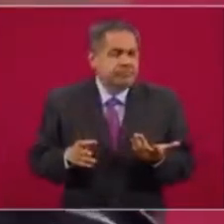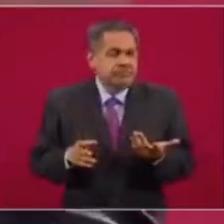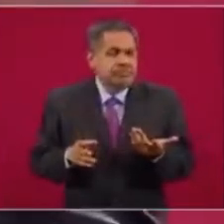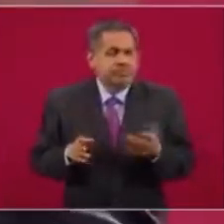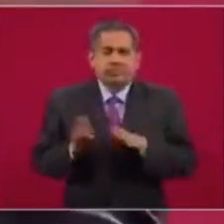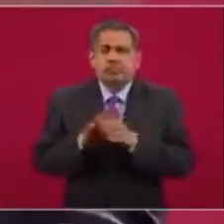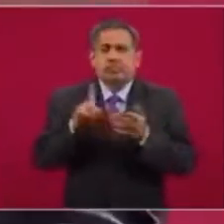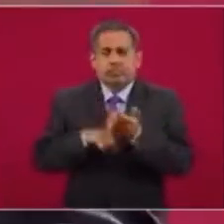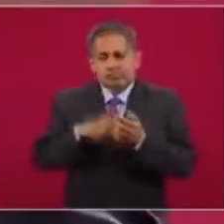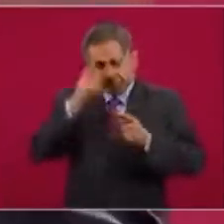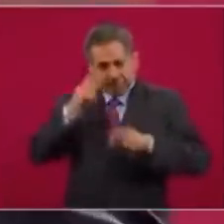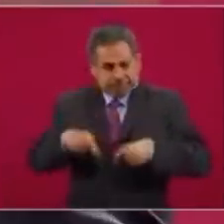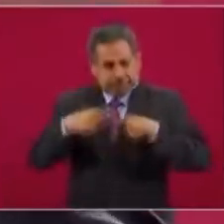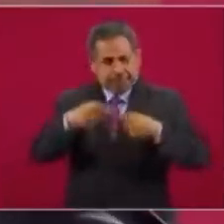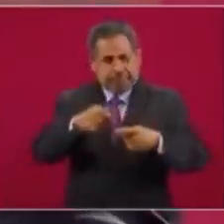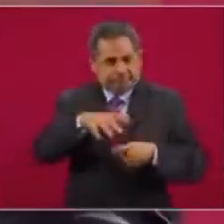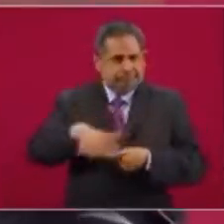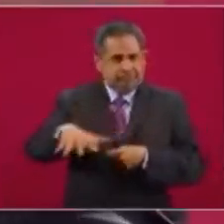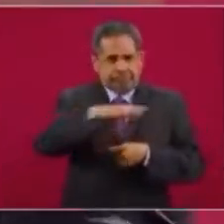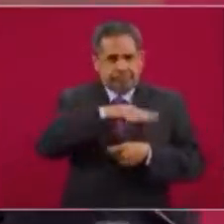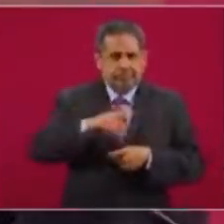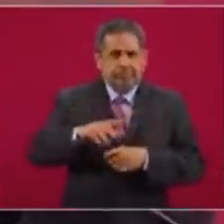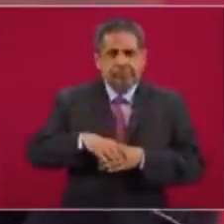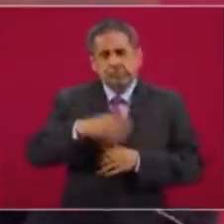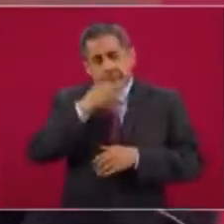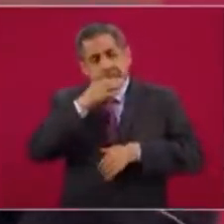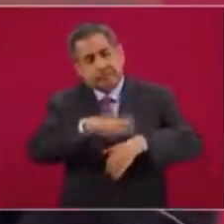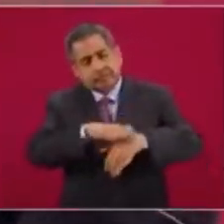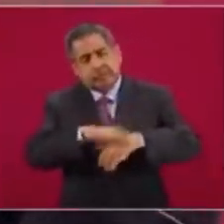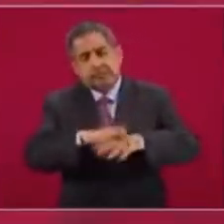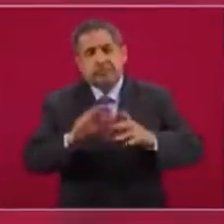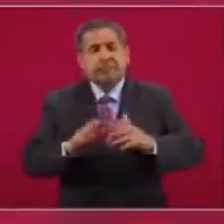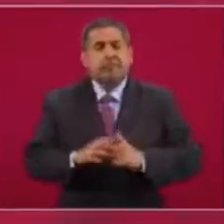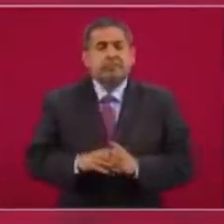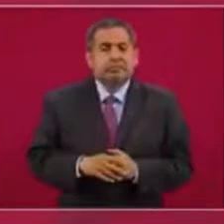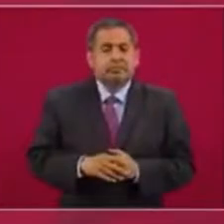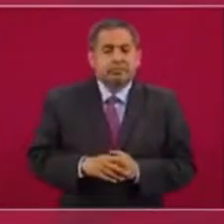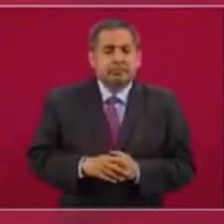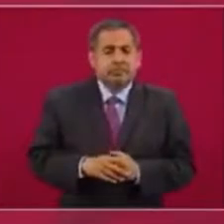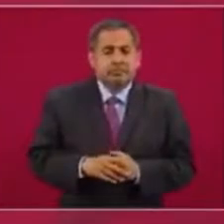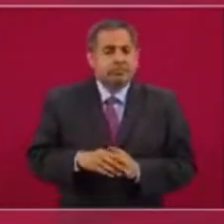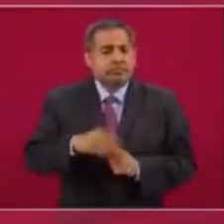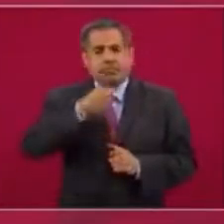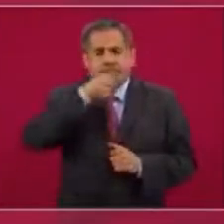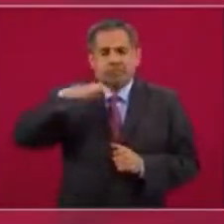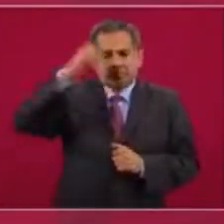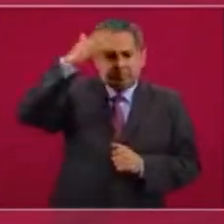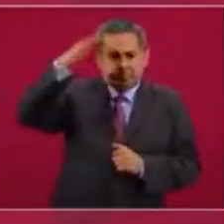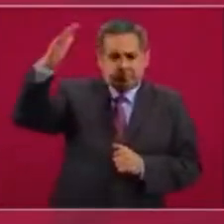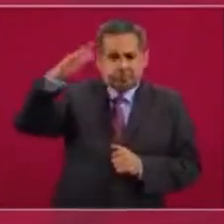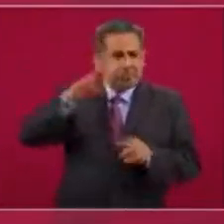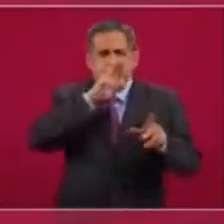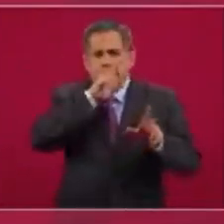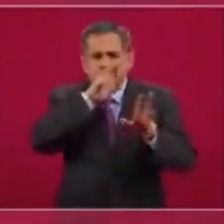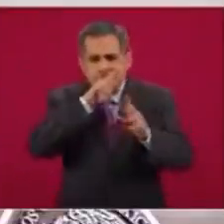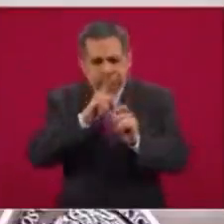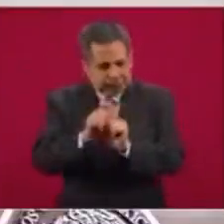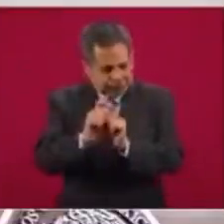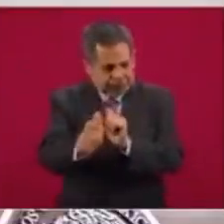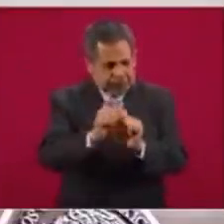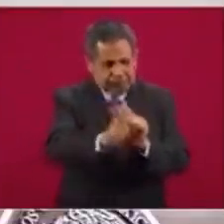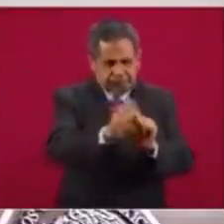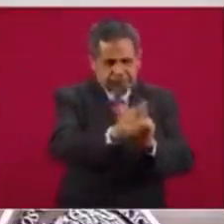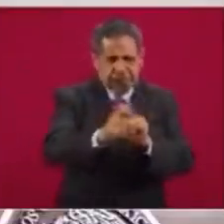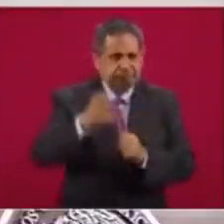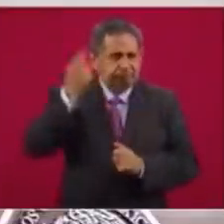se está invirtiendo. Decirle que a los adultos mayores no les va a faltar en Jalisco